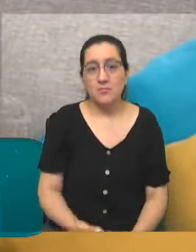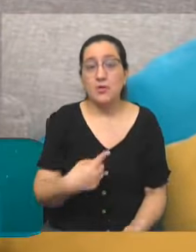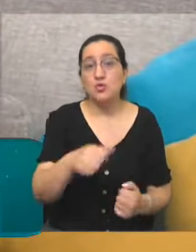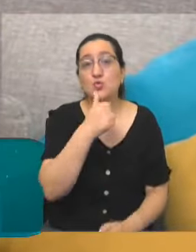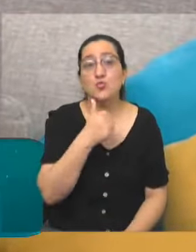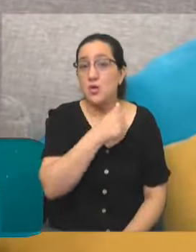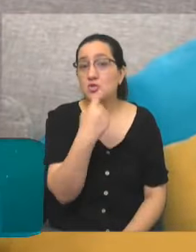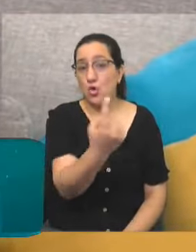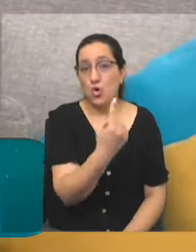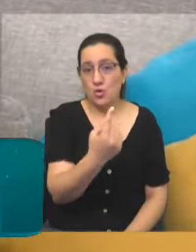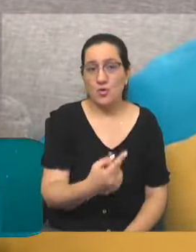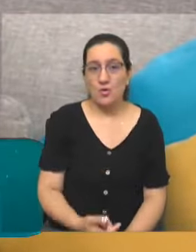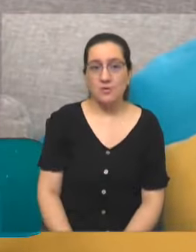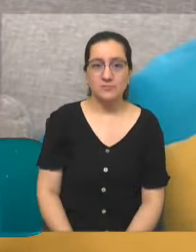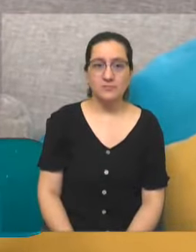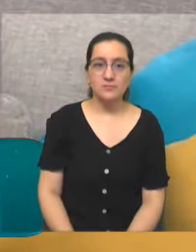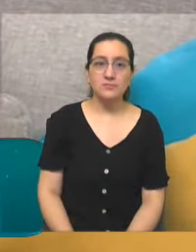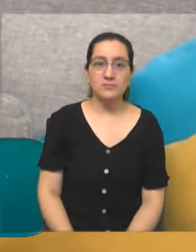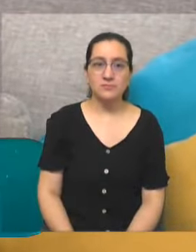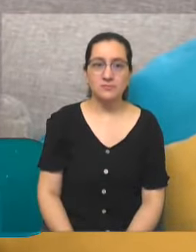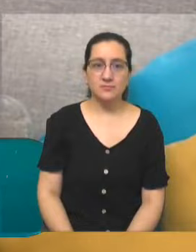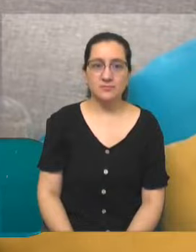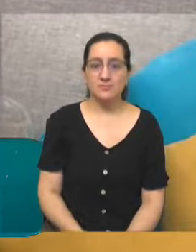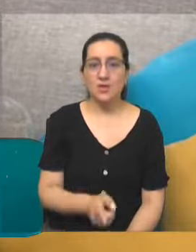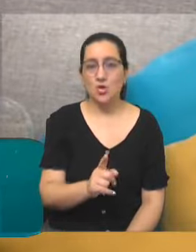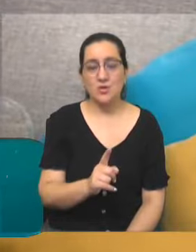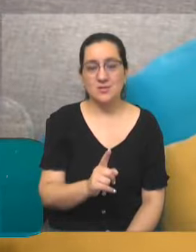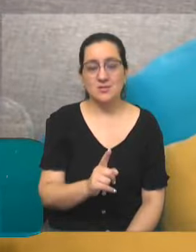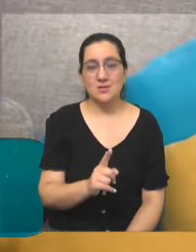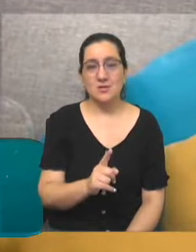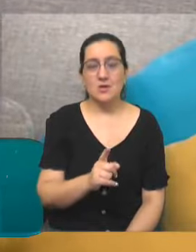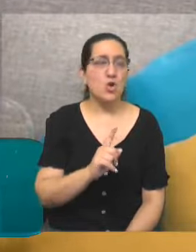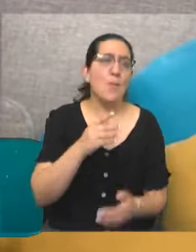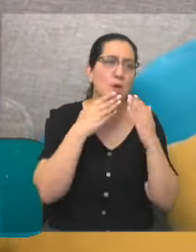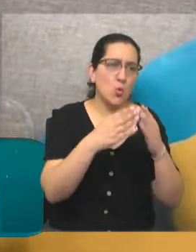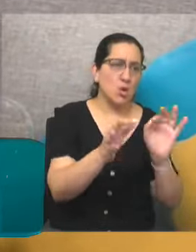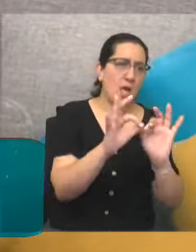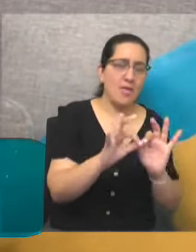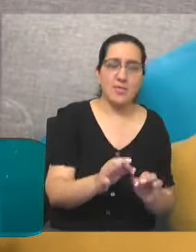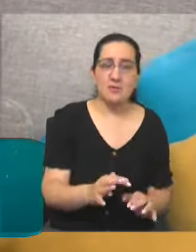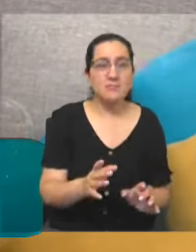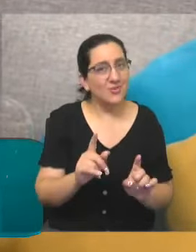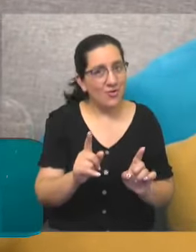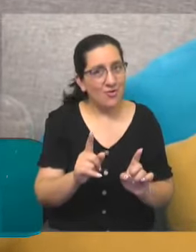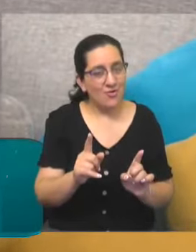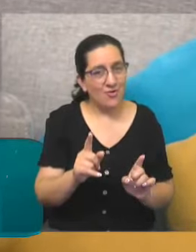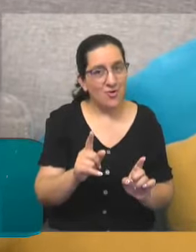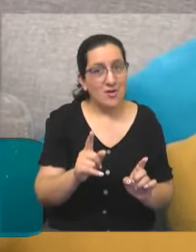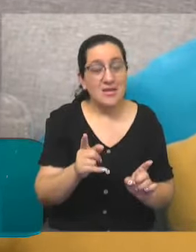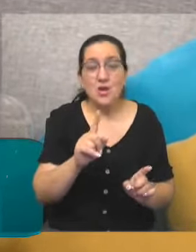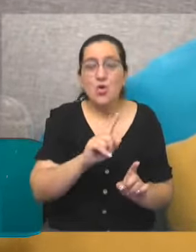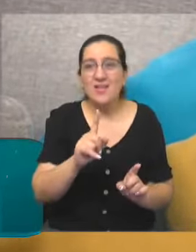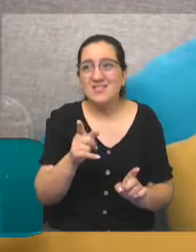sea, esa postura de que me voy al otro extremo, bueno, donde no pregunto, donde no cuestiono, o sea, sepamos que ese